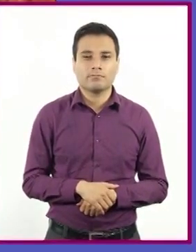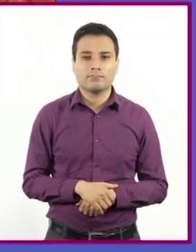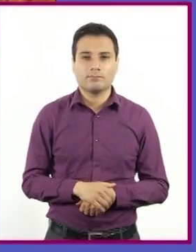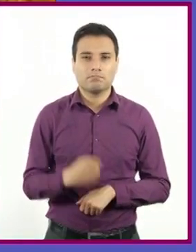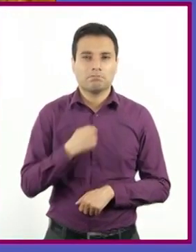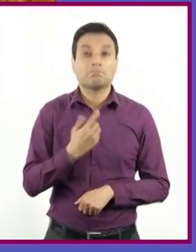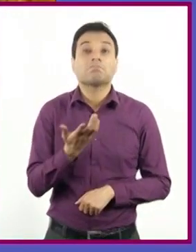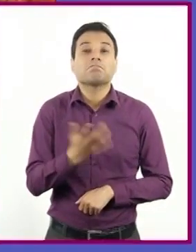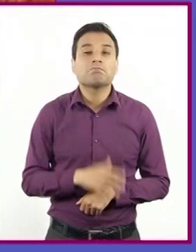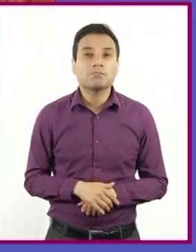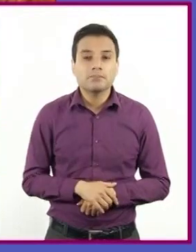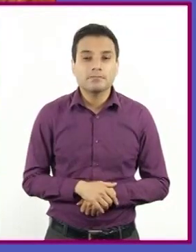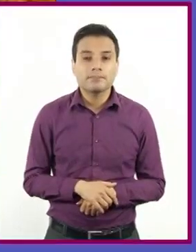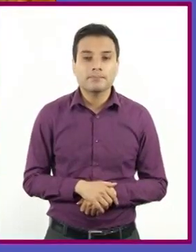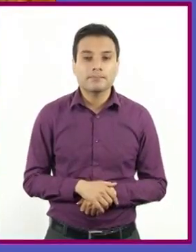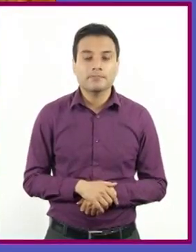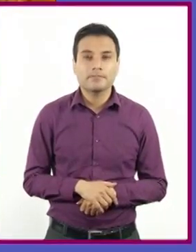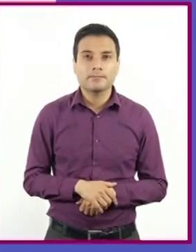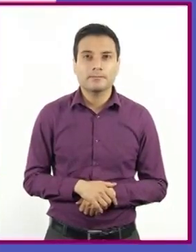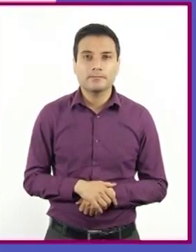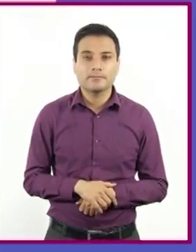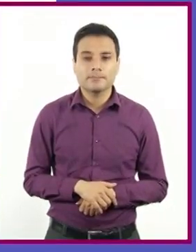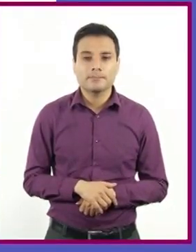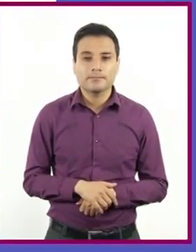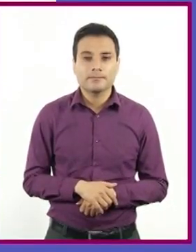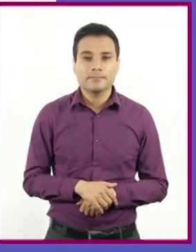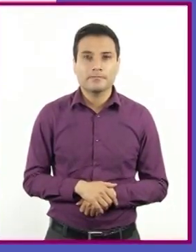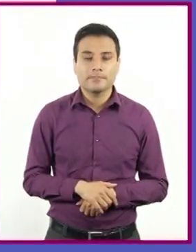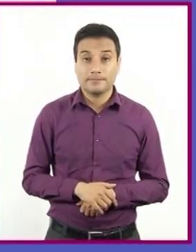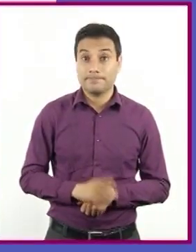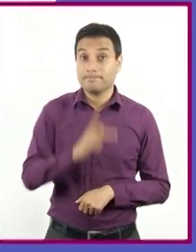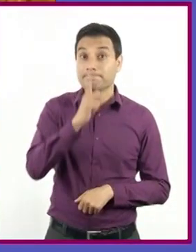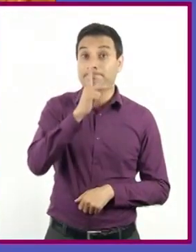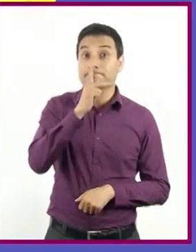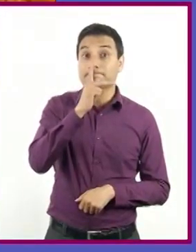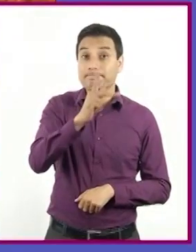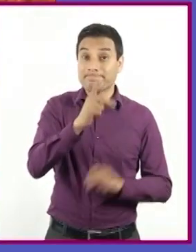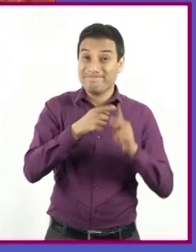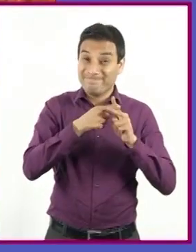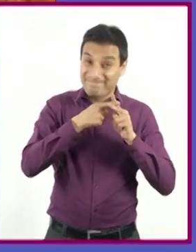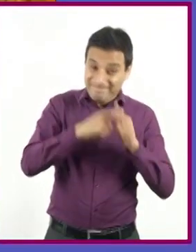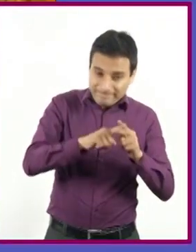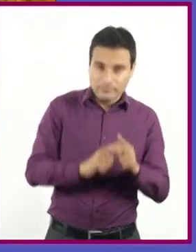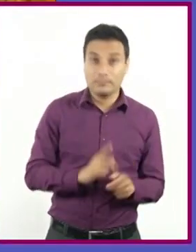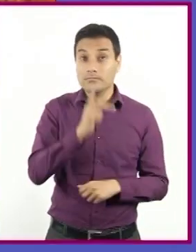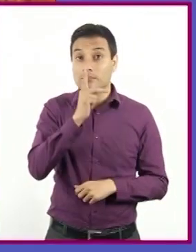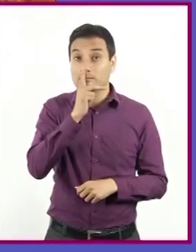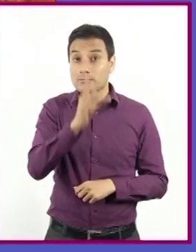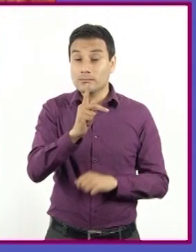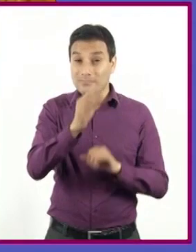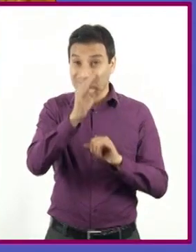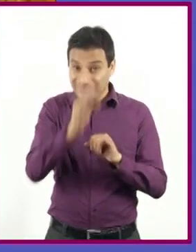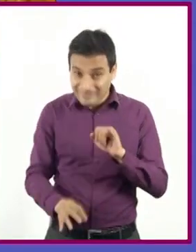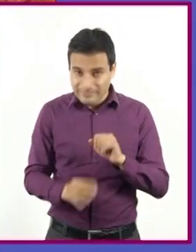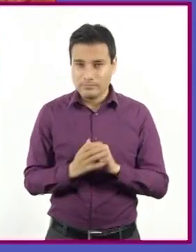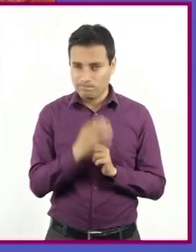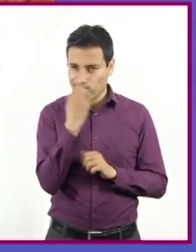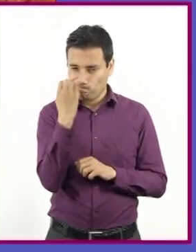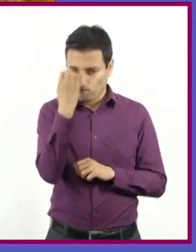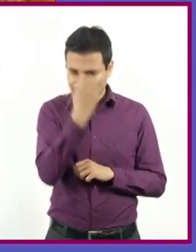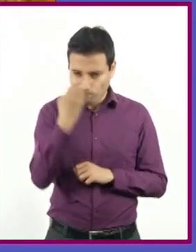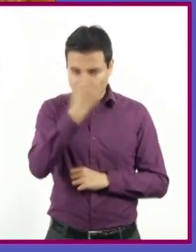las primeras y las últimas palabras de cada párrafo para identificar datos